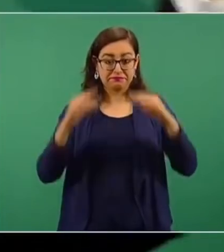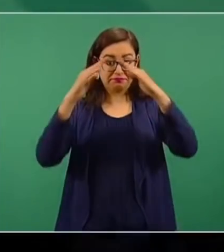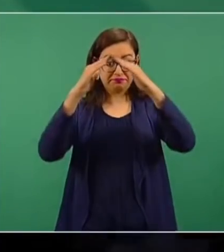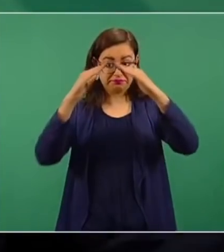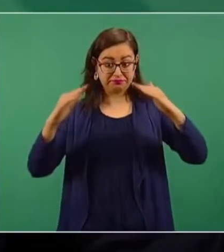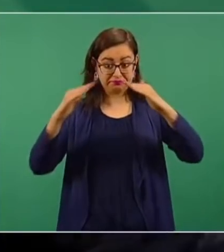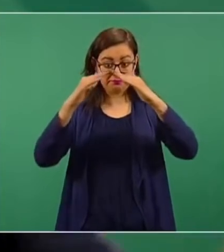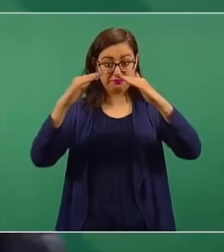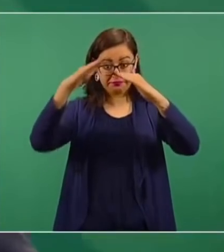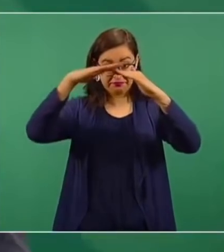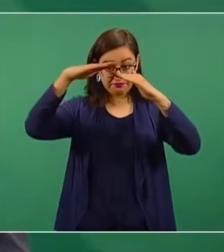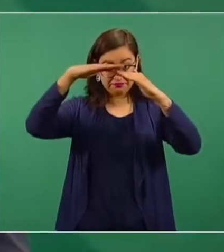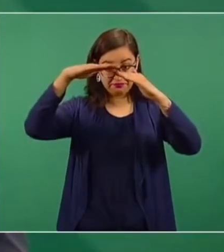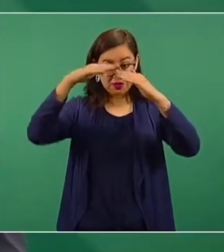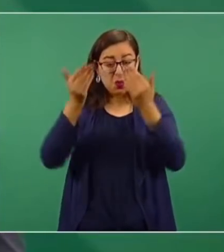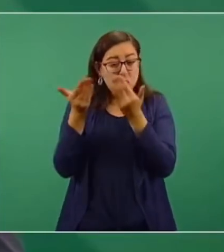hay muy pocos,